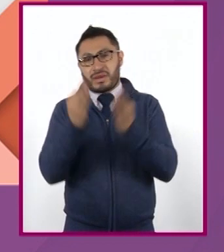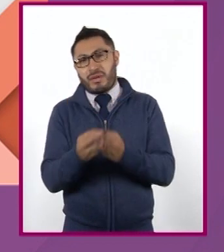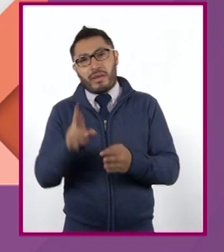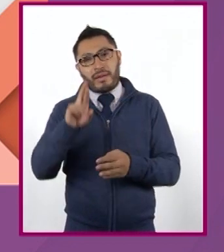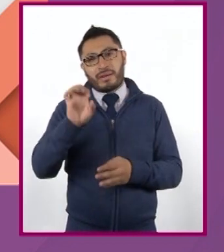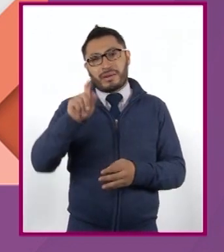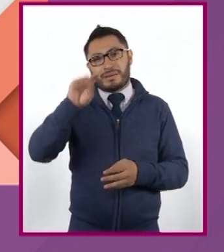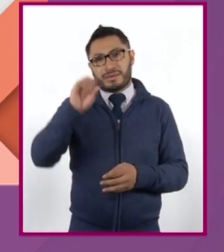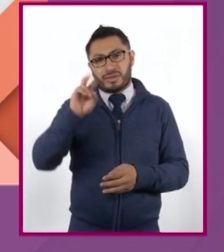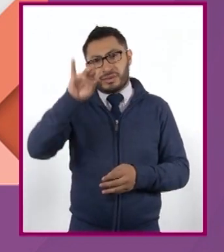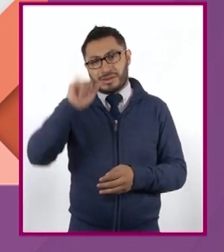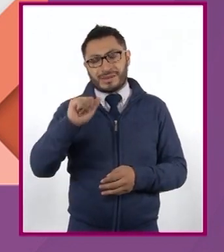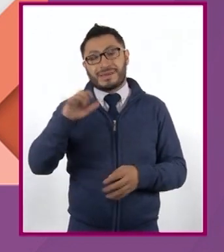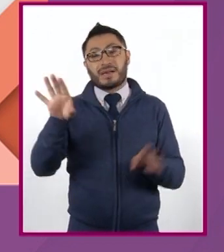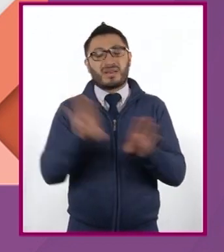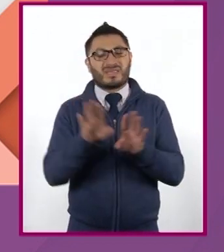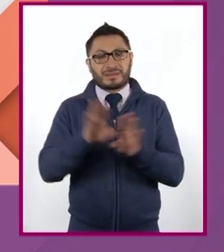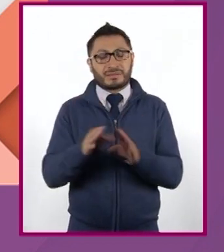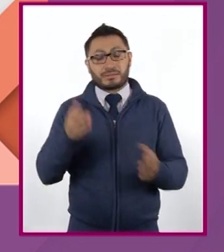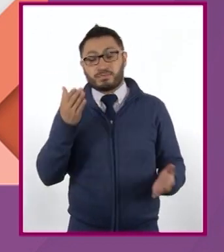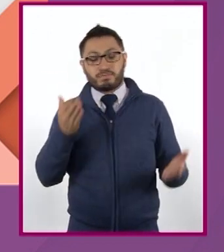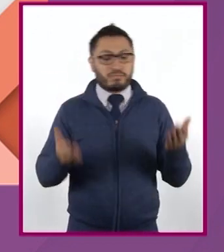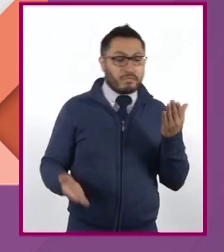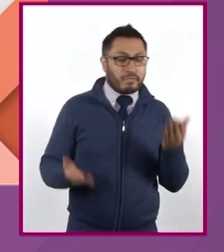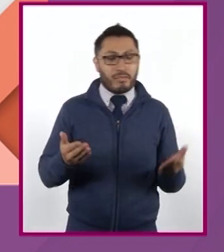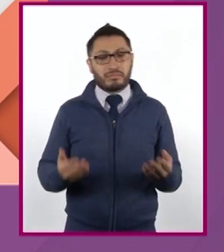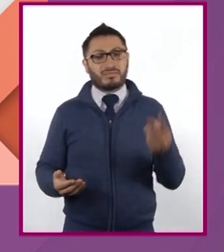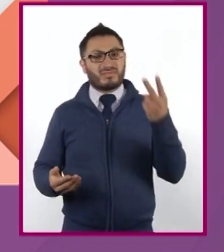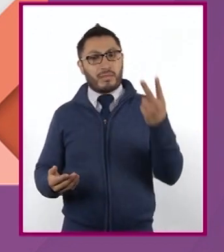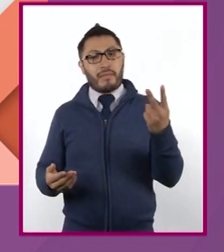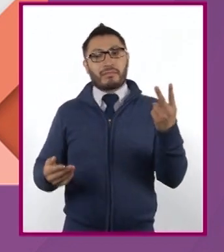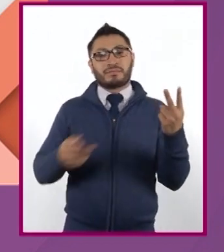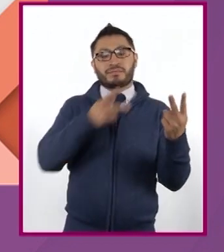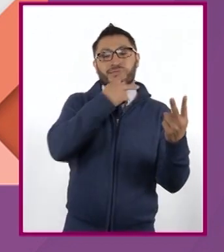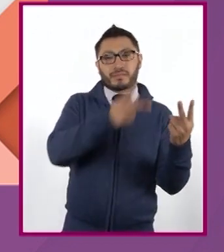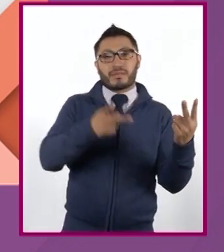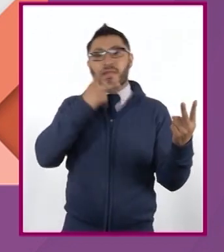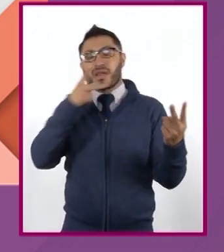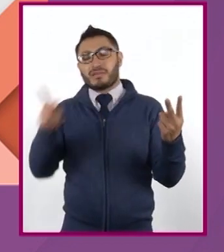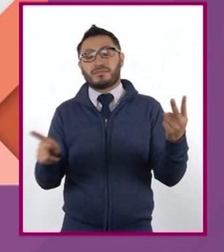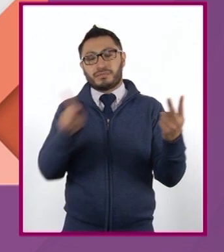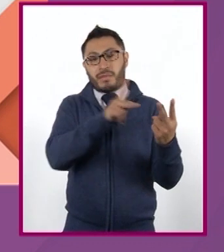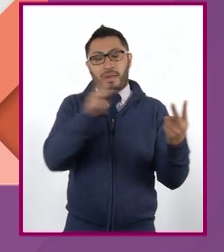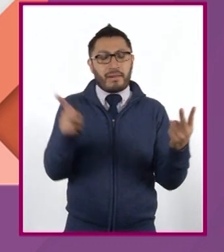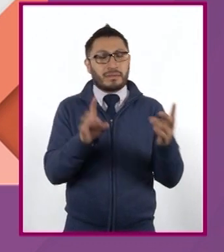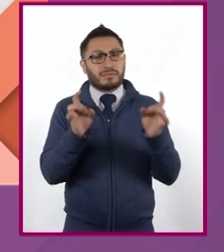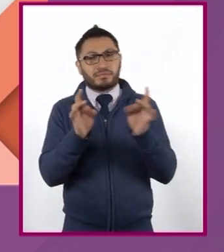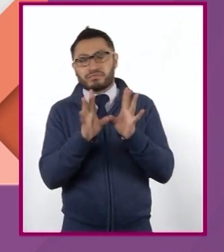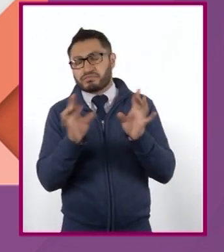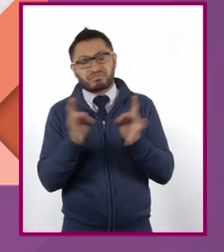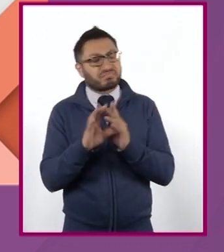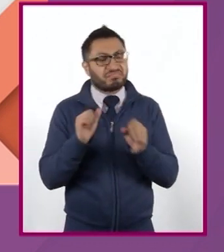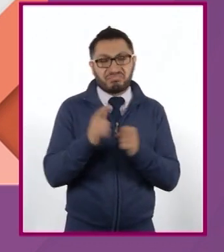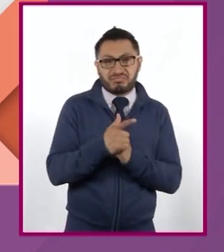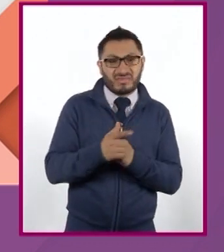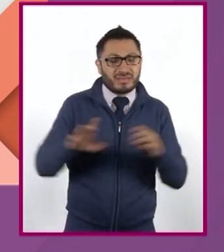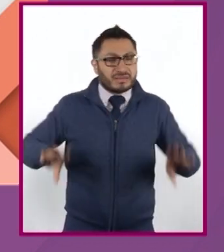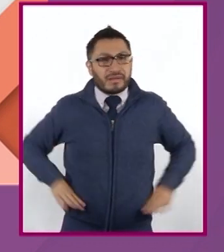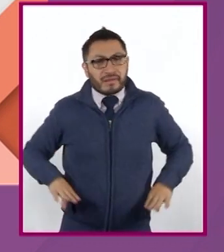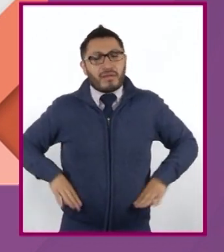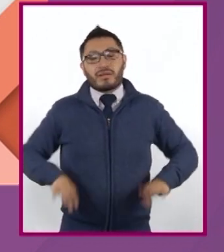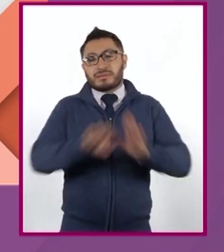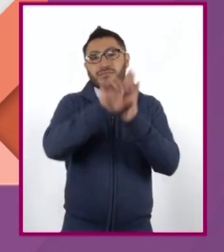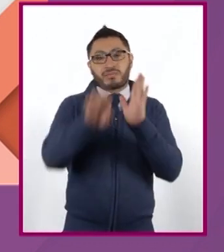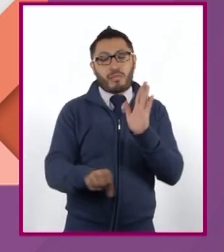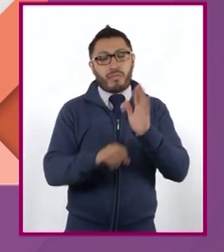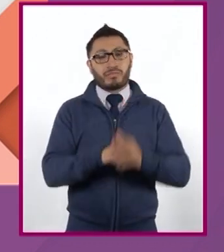retórica que consiste en comparar dos términos que se asemejan en alguna cualidad.